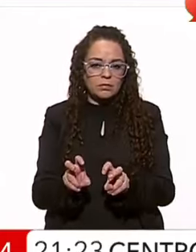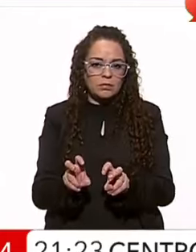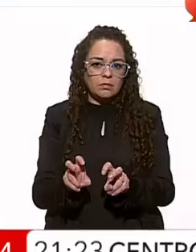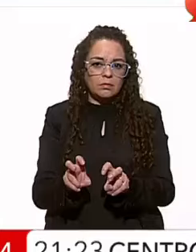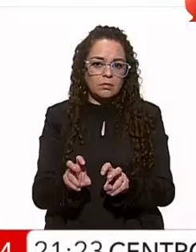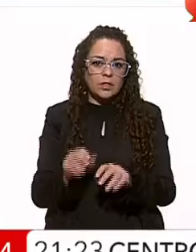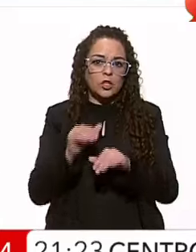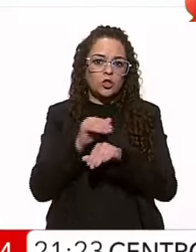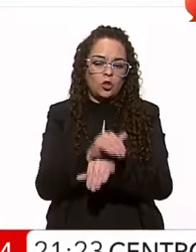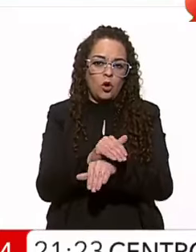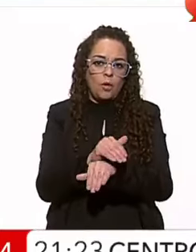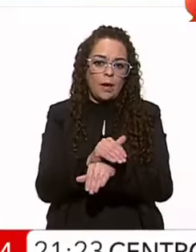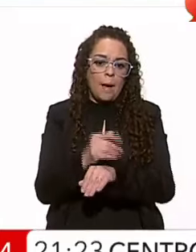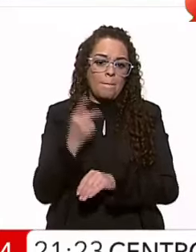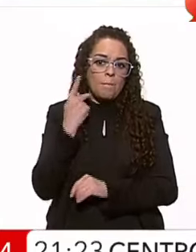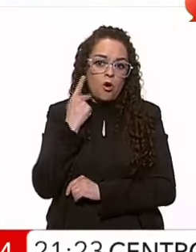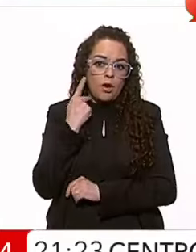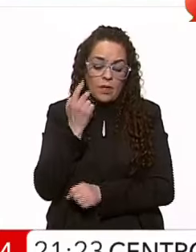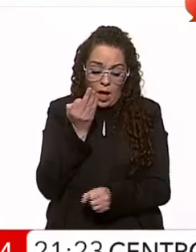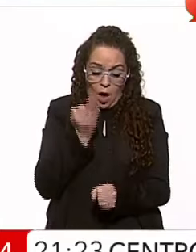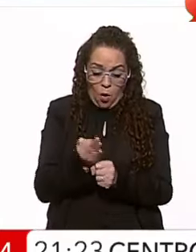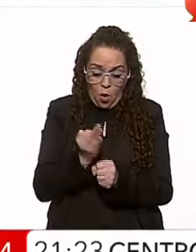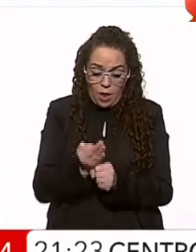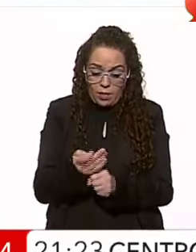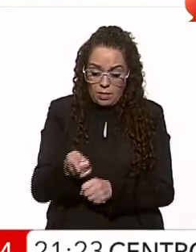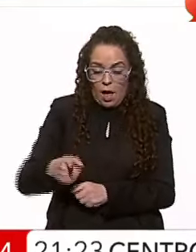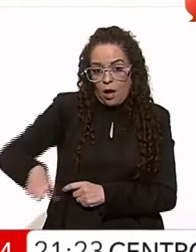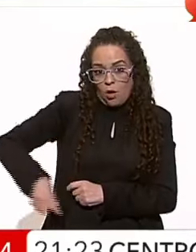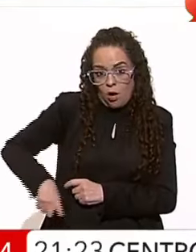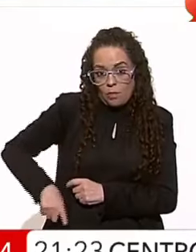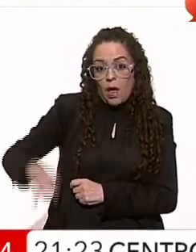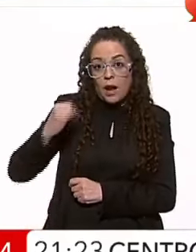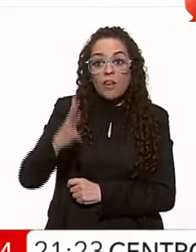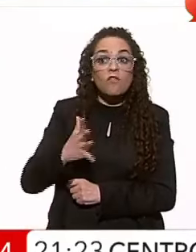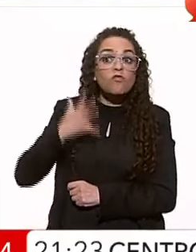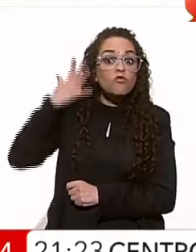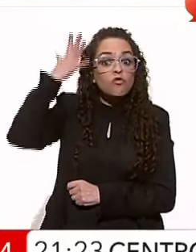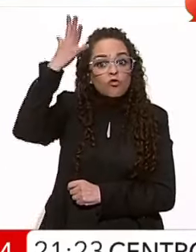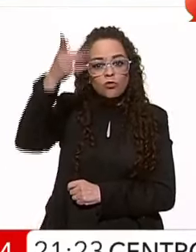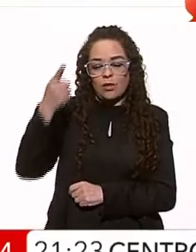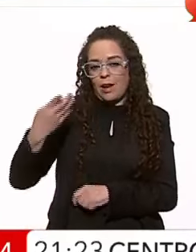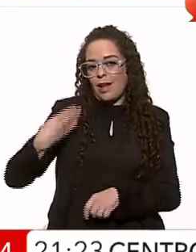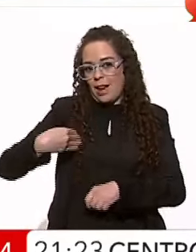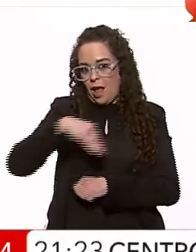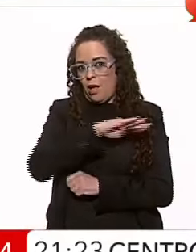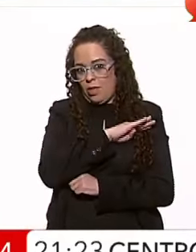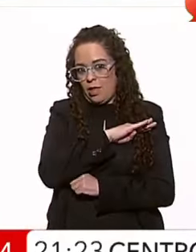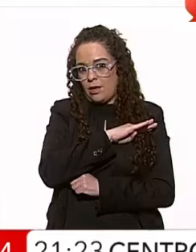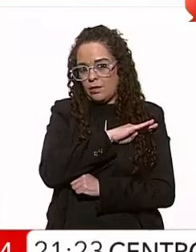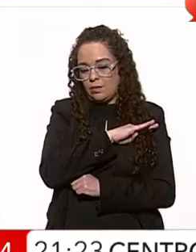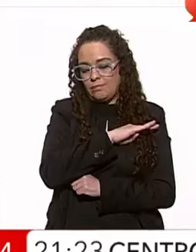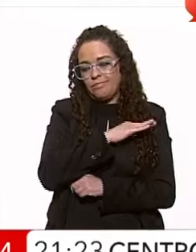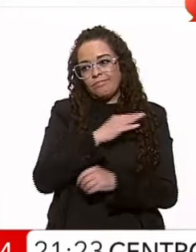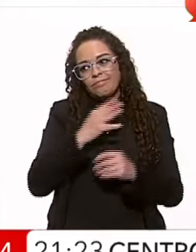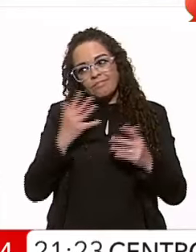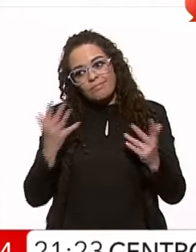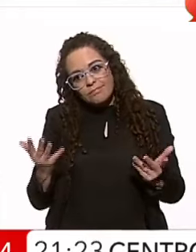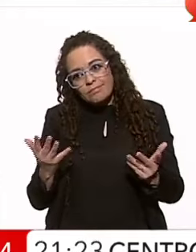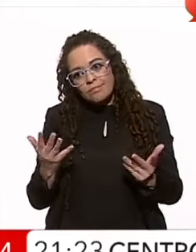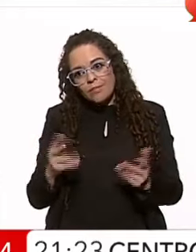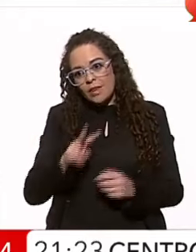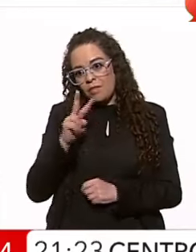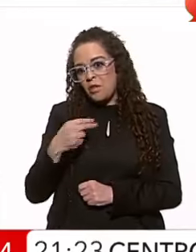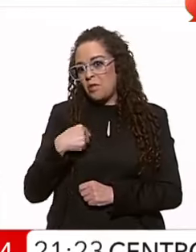la política pública del presente gobierno y del futuro gobierno, la doctora Sheinbaum, pues teníamos una posición